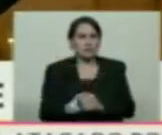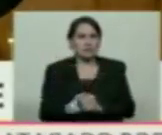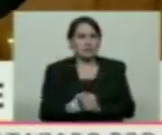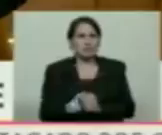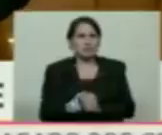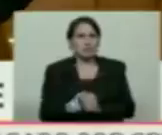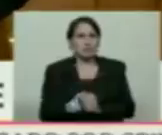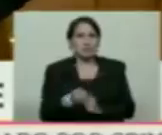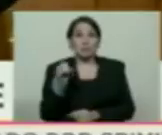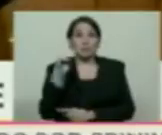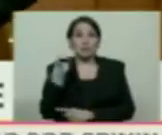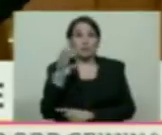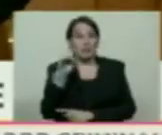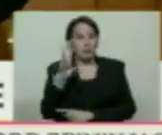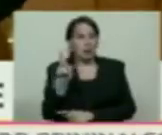Antonio. La Asamblea